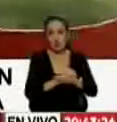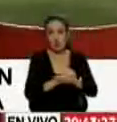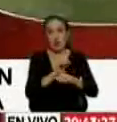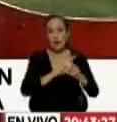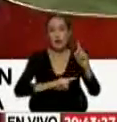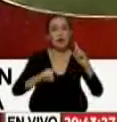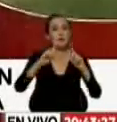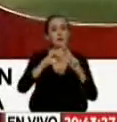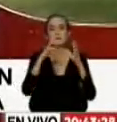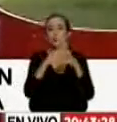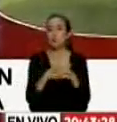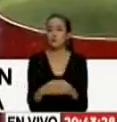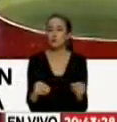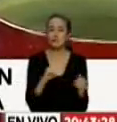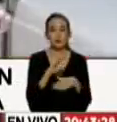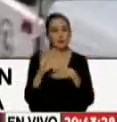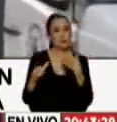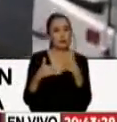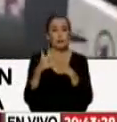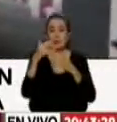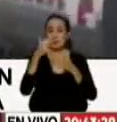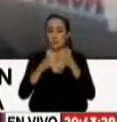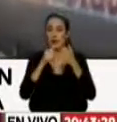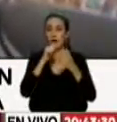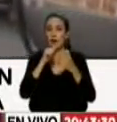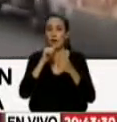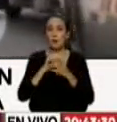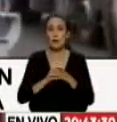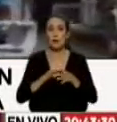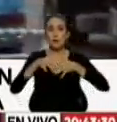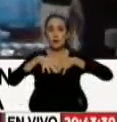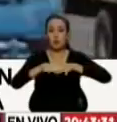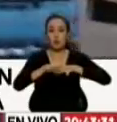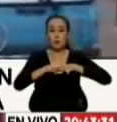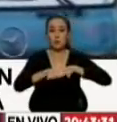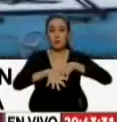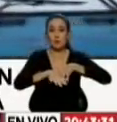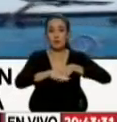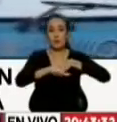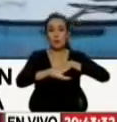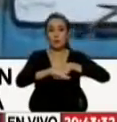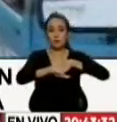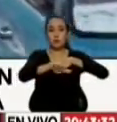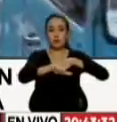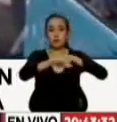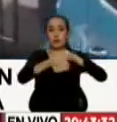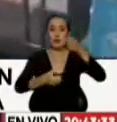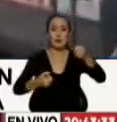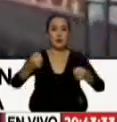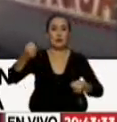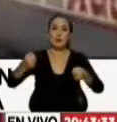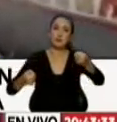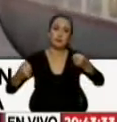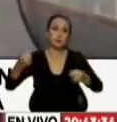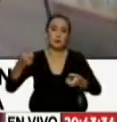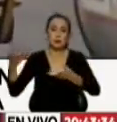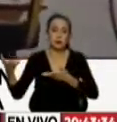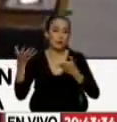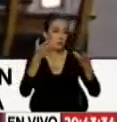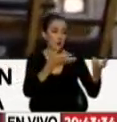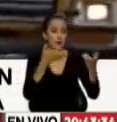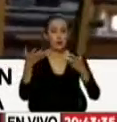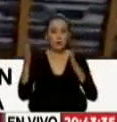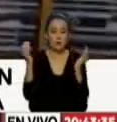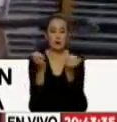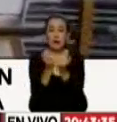hasta solucionar el inconveniente, mientras la caravana de distribuidores oriundos de Guayaquil continúa entregando